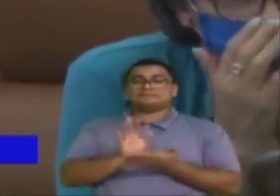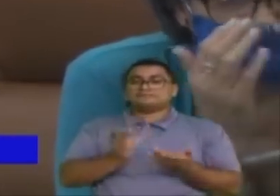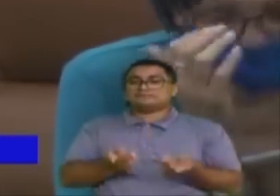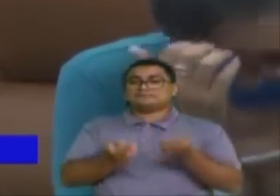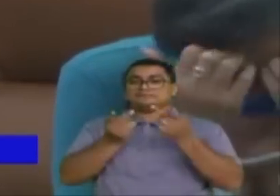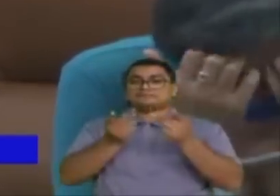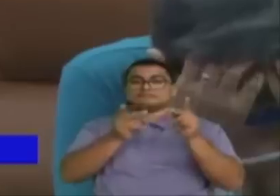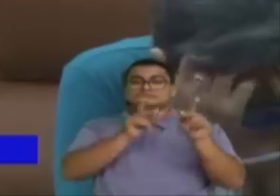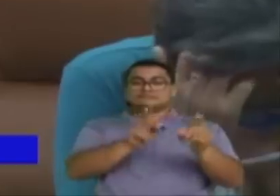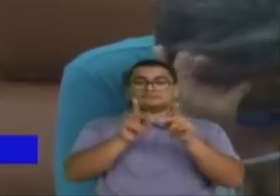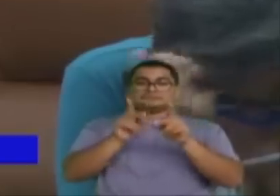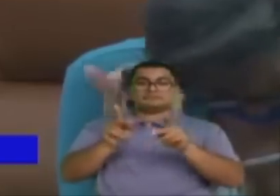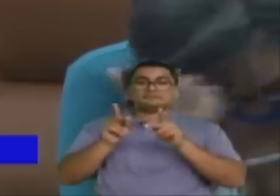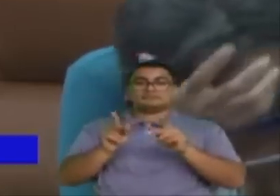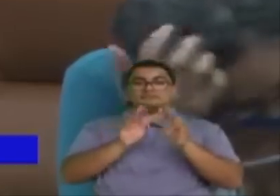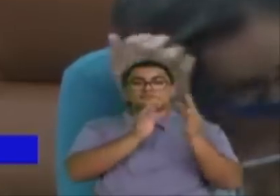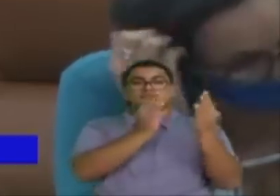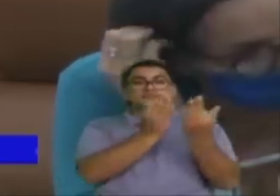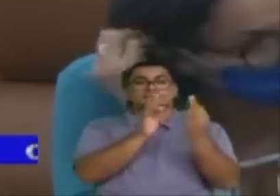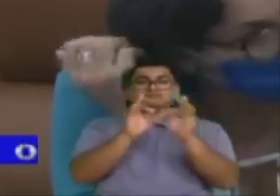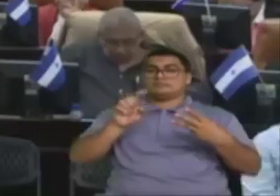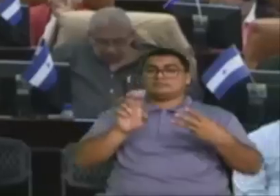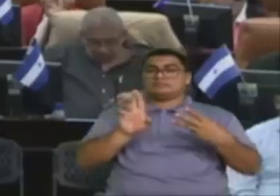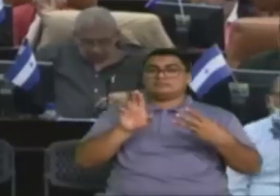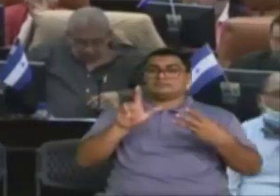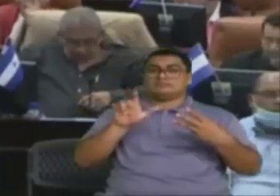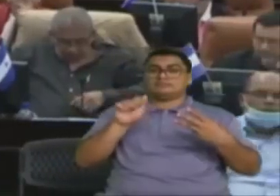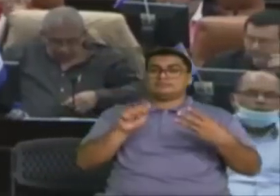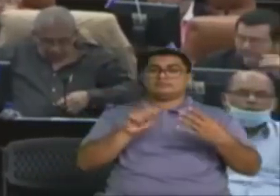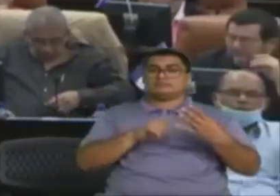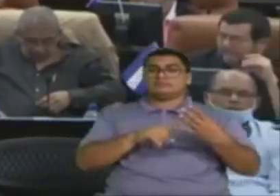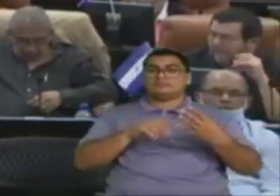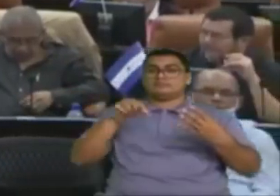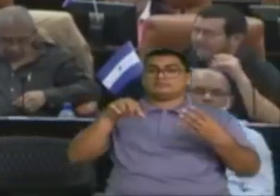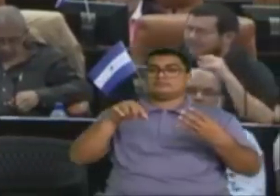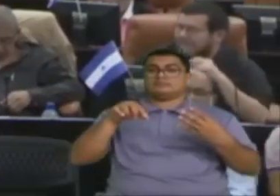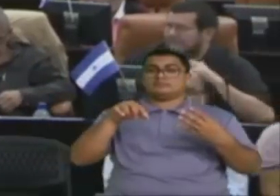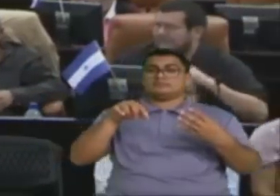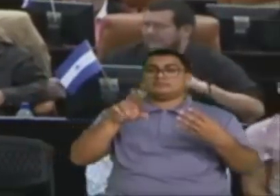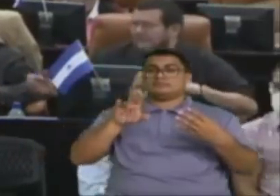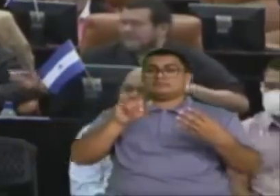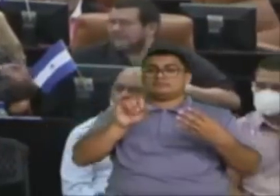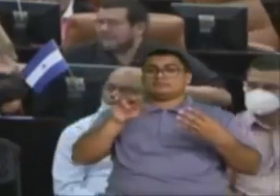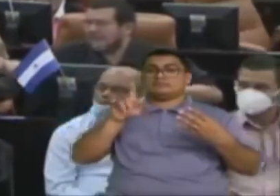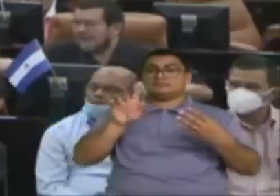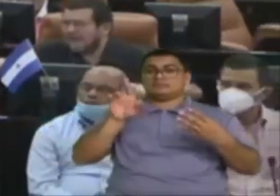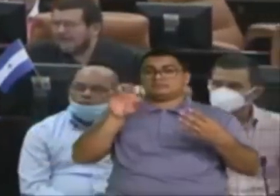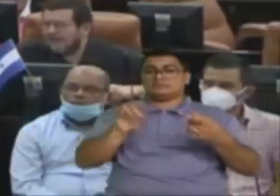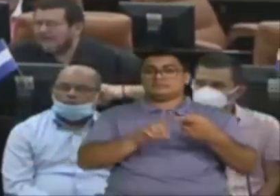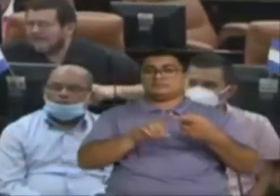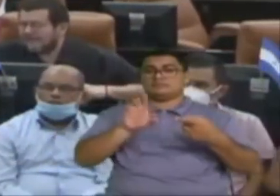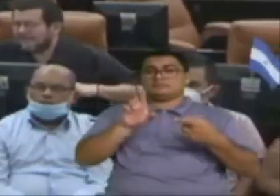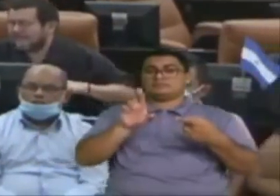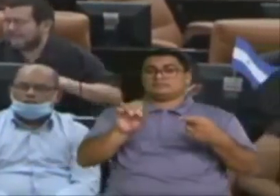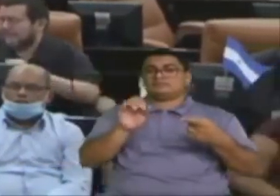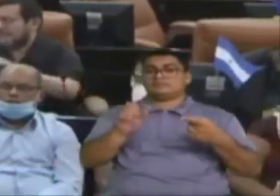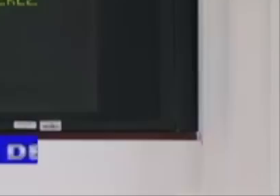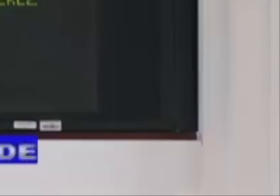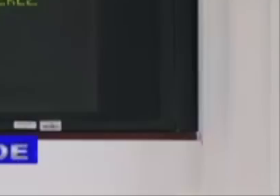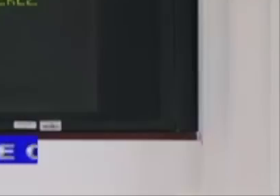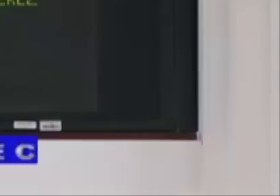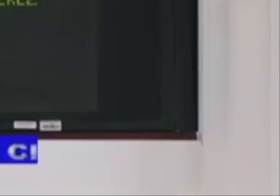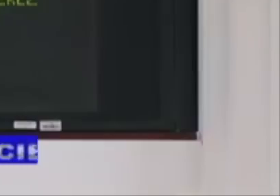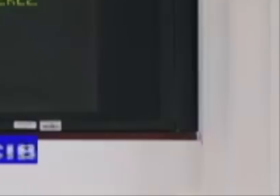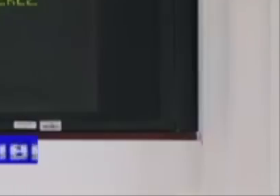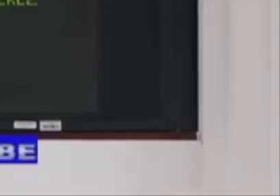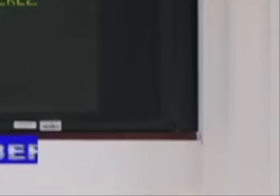las personas, familias y comunidades. La ley punitiva, cuestionada por juristas y por la comunidad internacional,